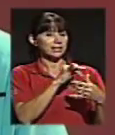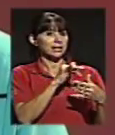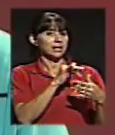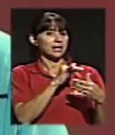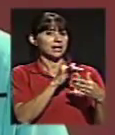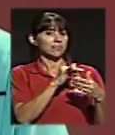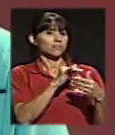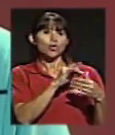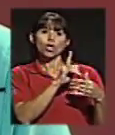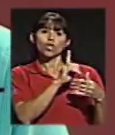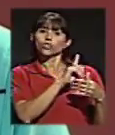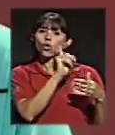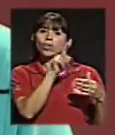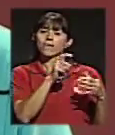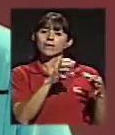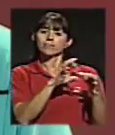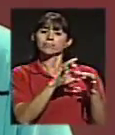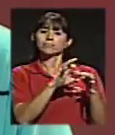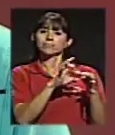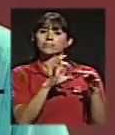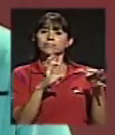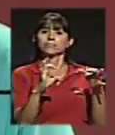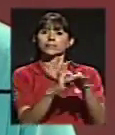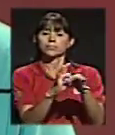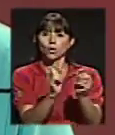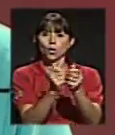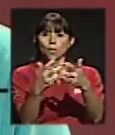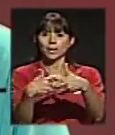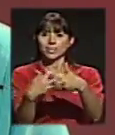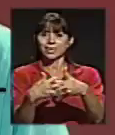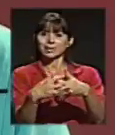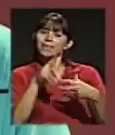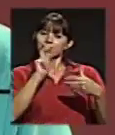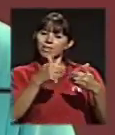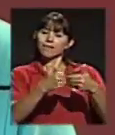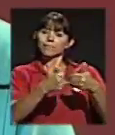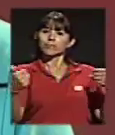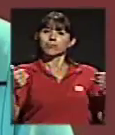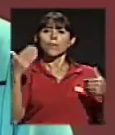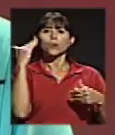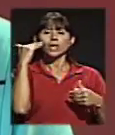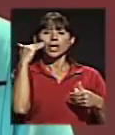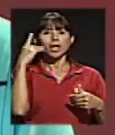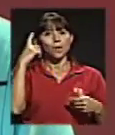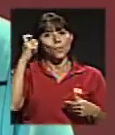a las compañías es porque podría haber algún tipo de manejo irregular.